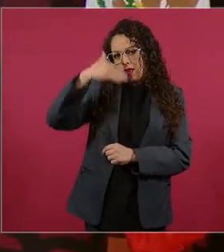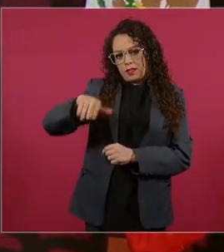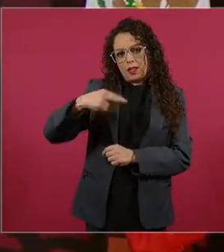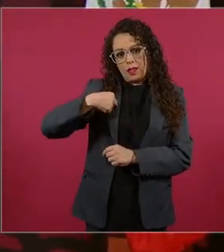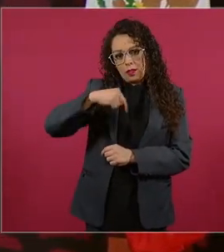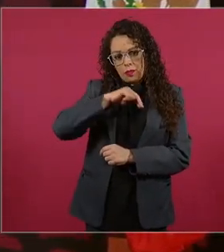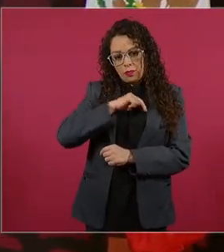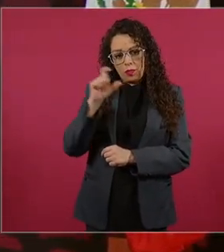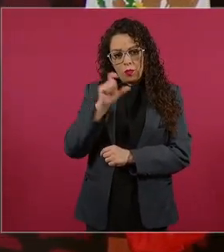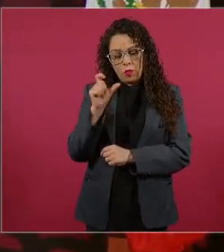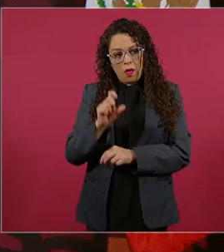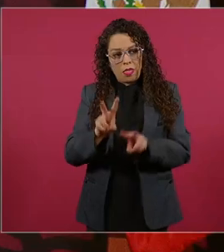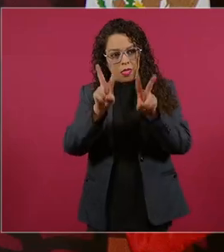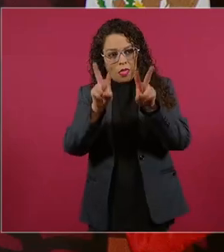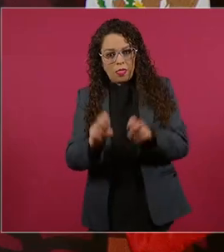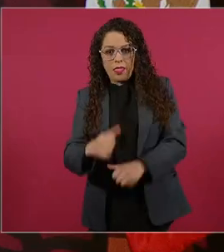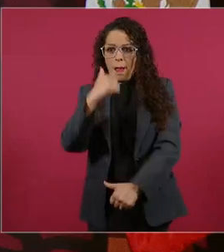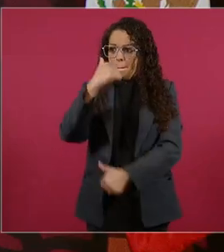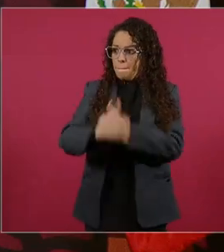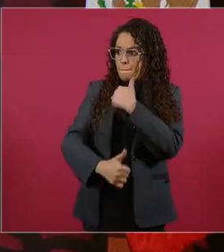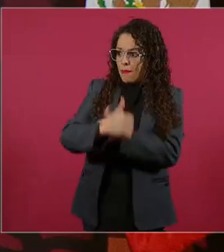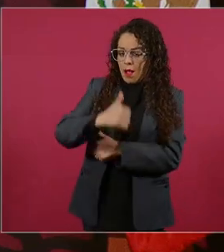contiendas, que